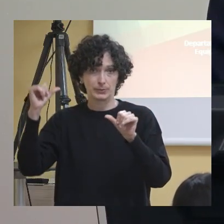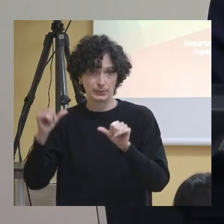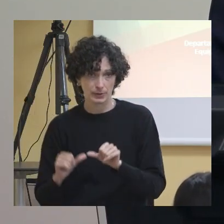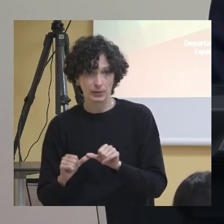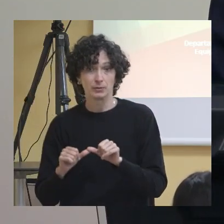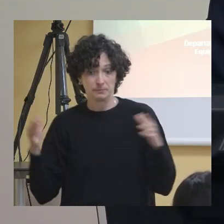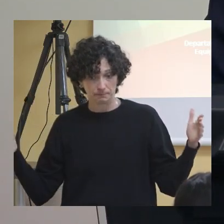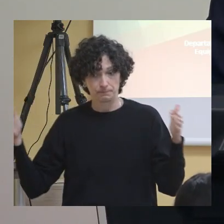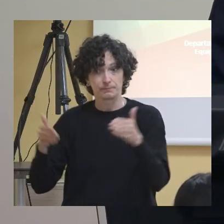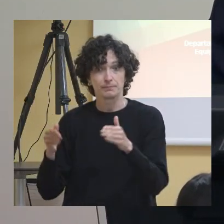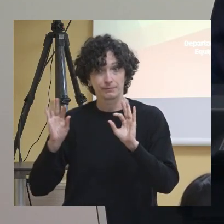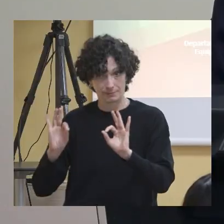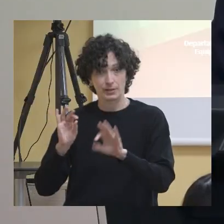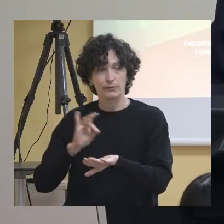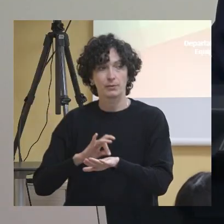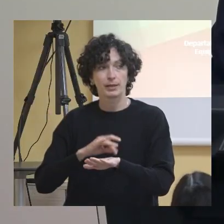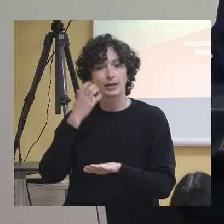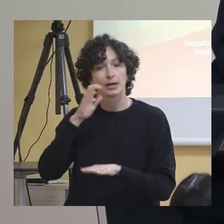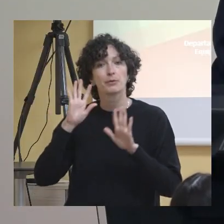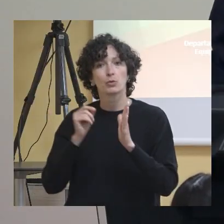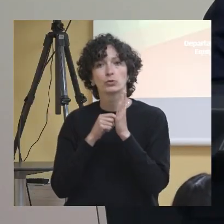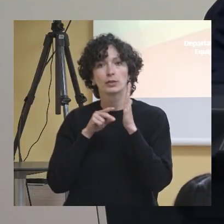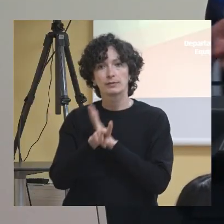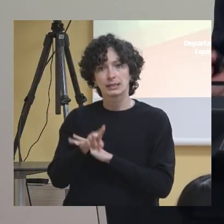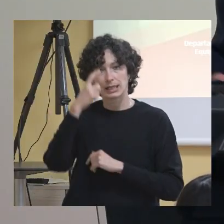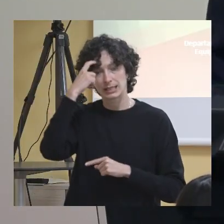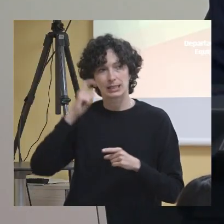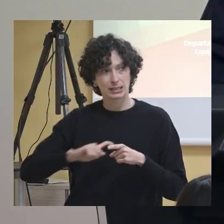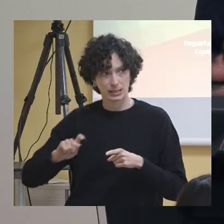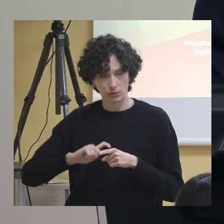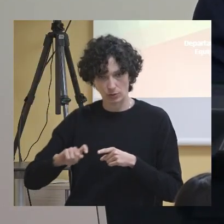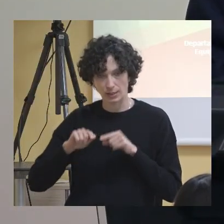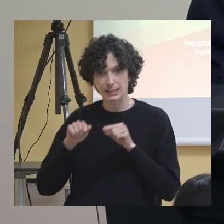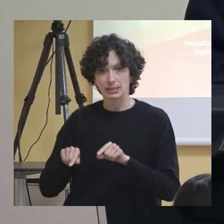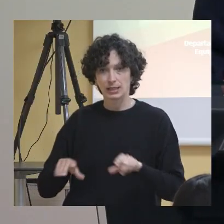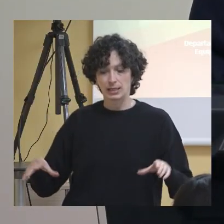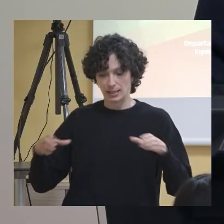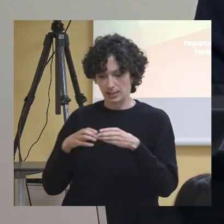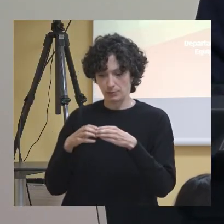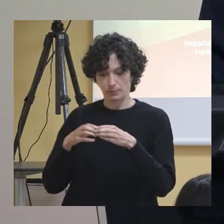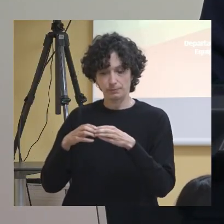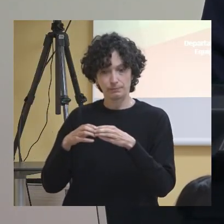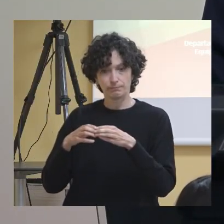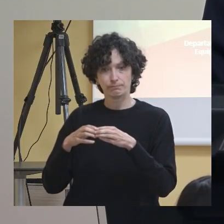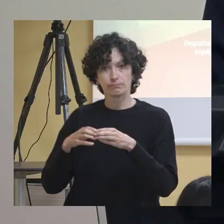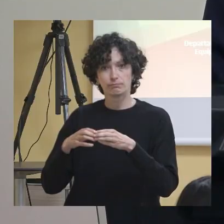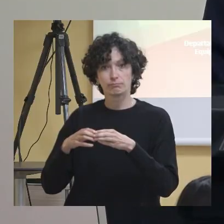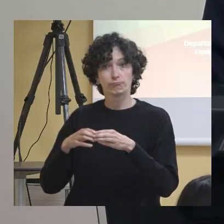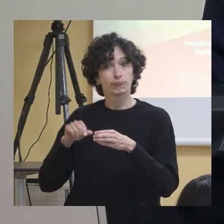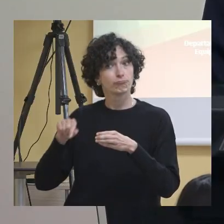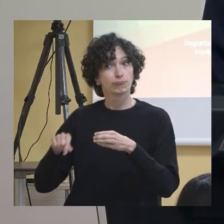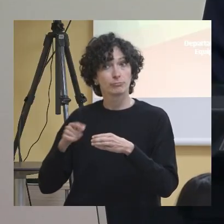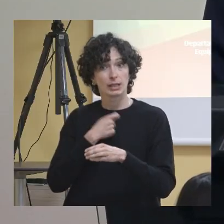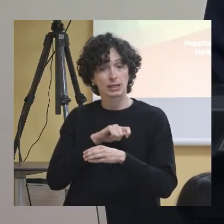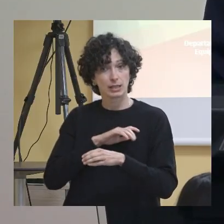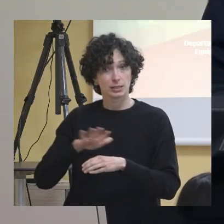a esta población desde una perspectiva psicológica. Es decir, es el único equipo, digamos consolidado que existe a nivel